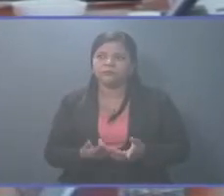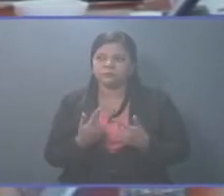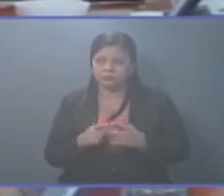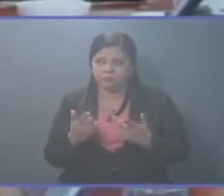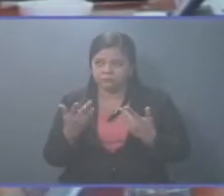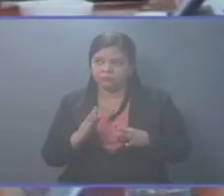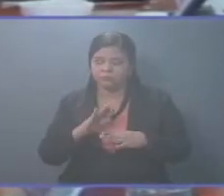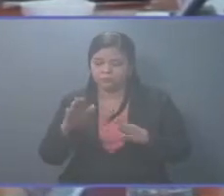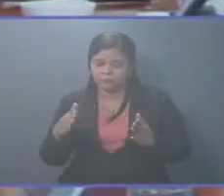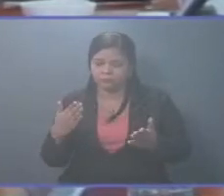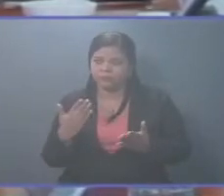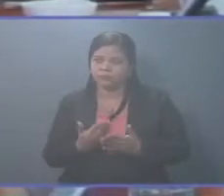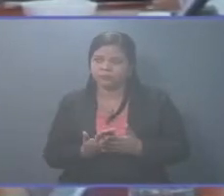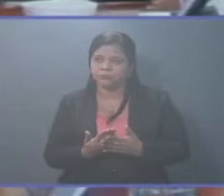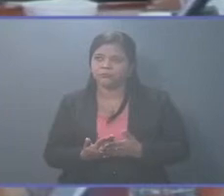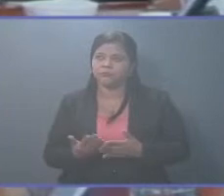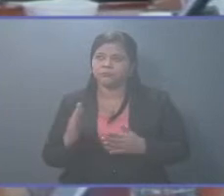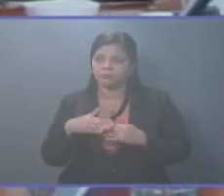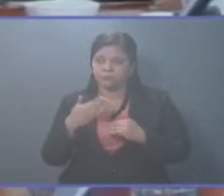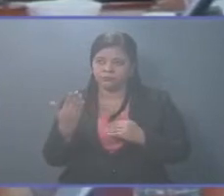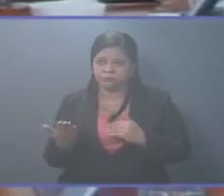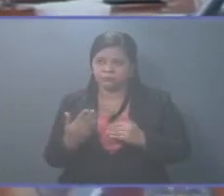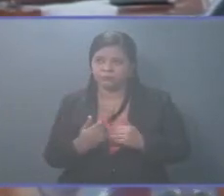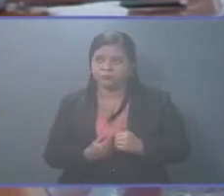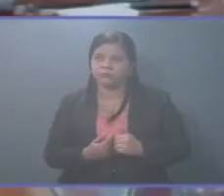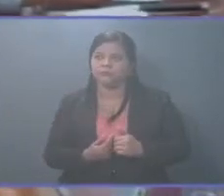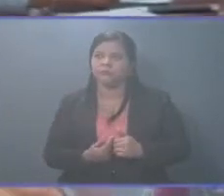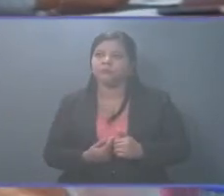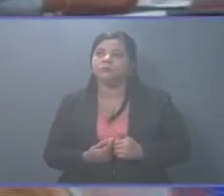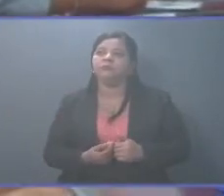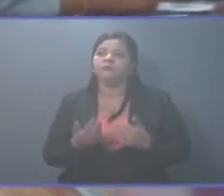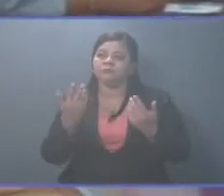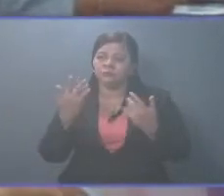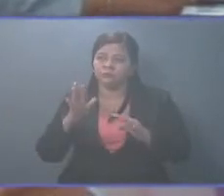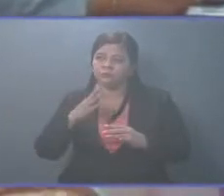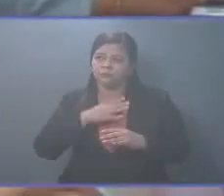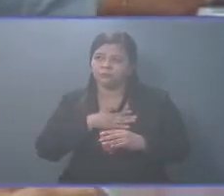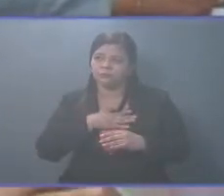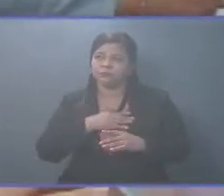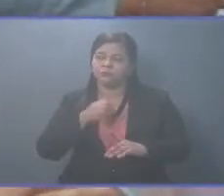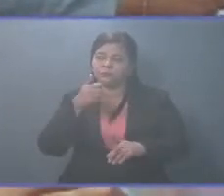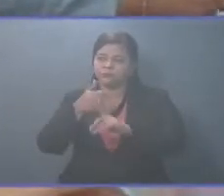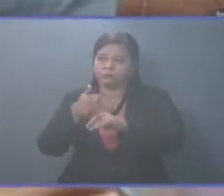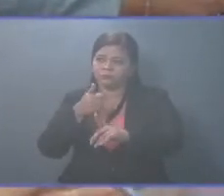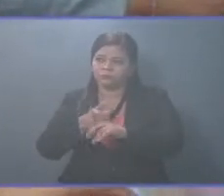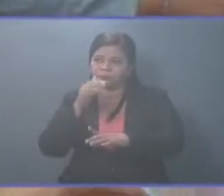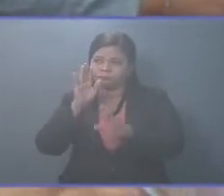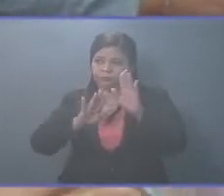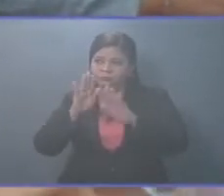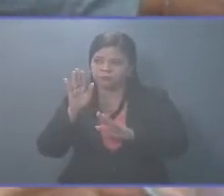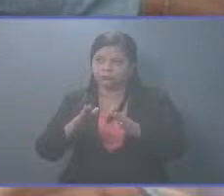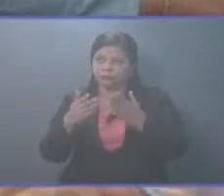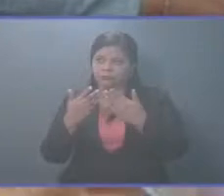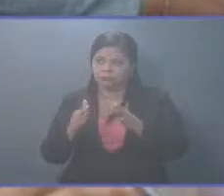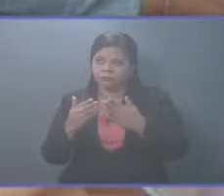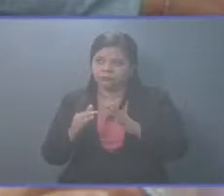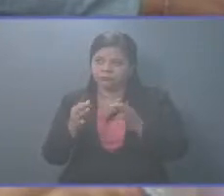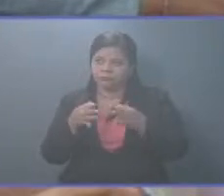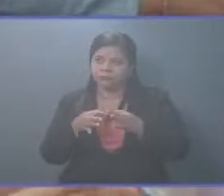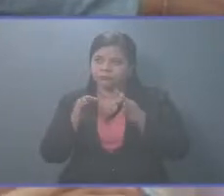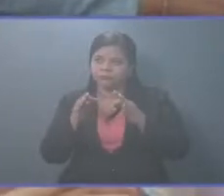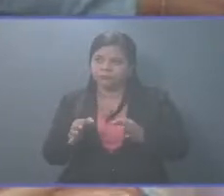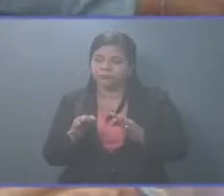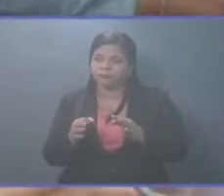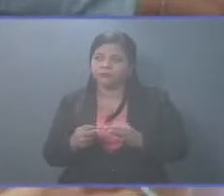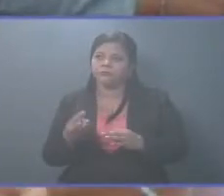Posterior a eso, pues se han dado, tal vez aquí cada uno ha participado de forma individual en cierto apoyo al